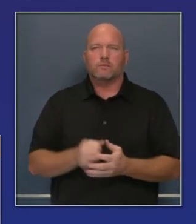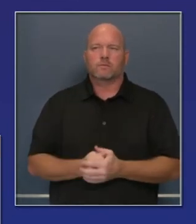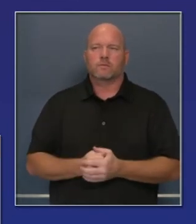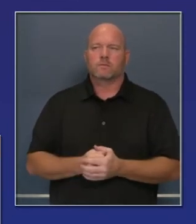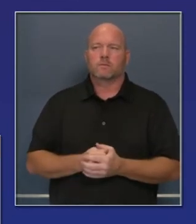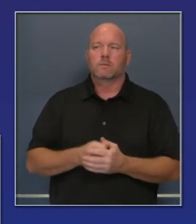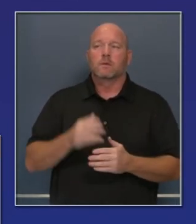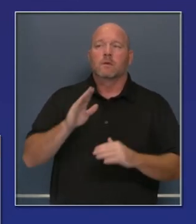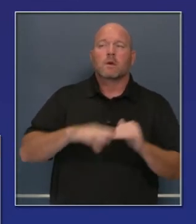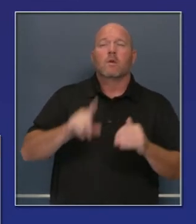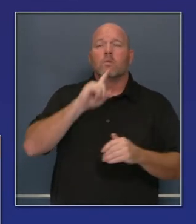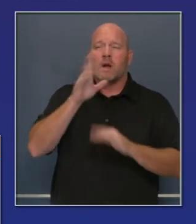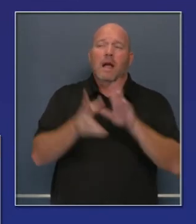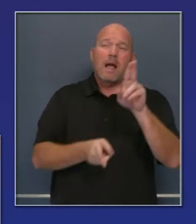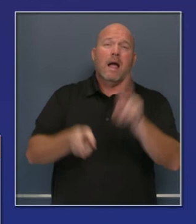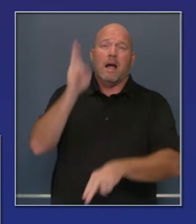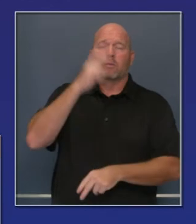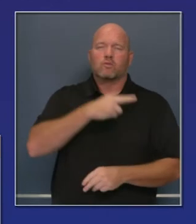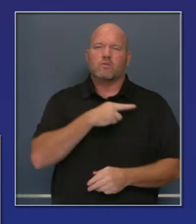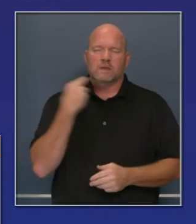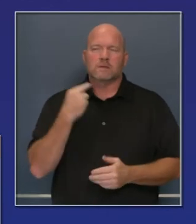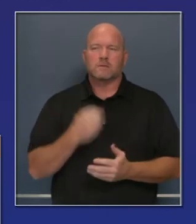nunca más peligrosa para